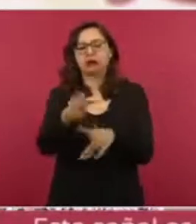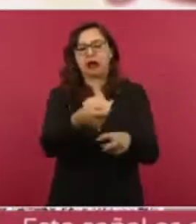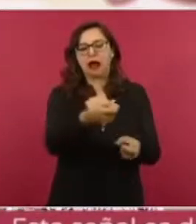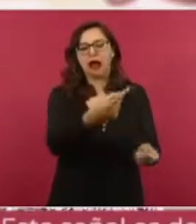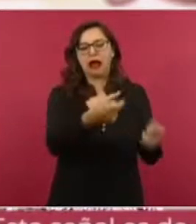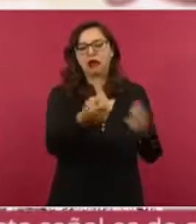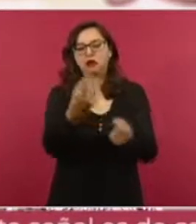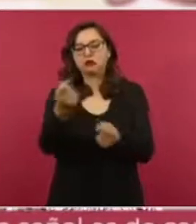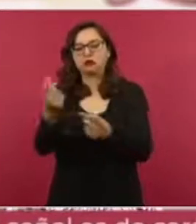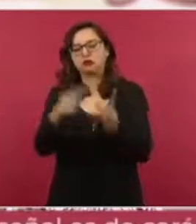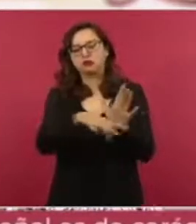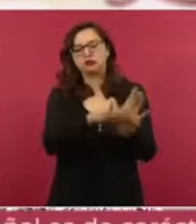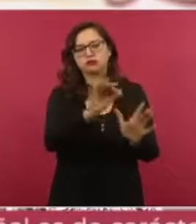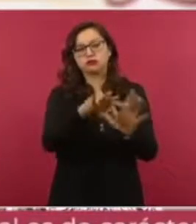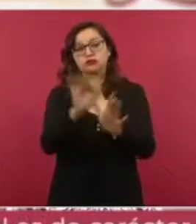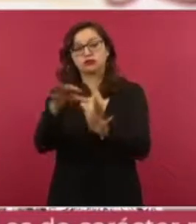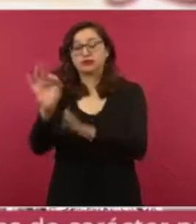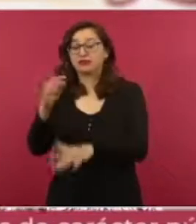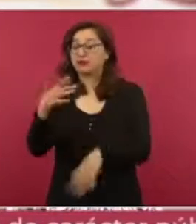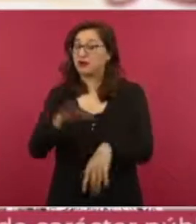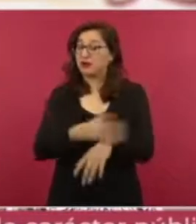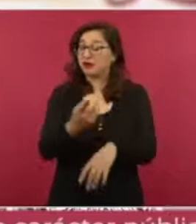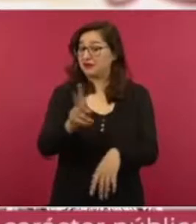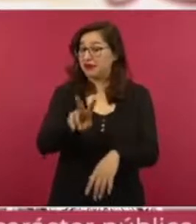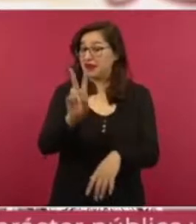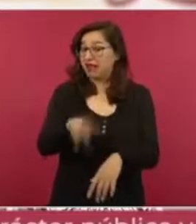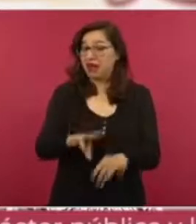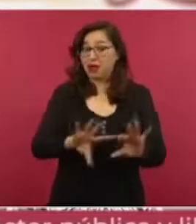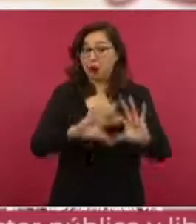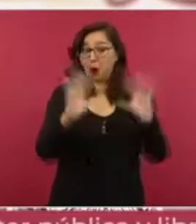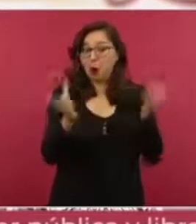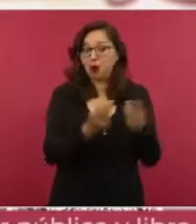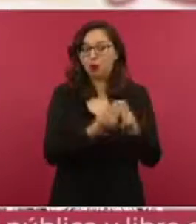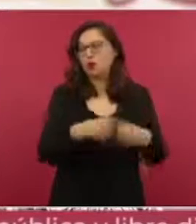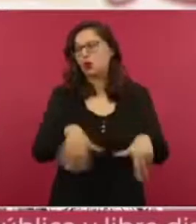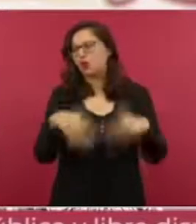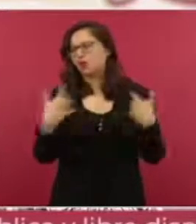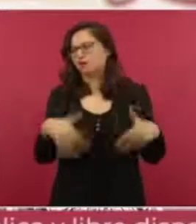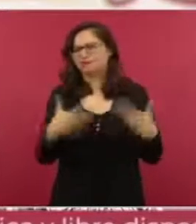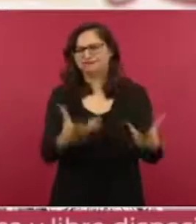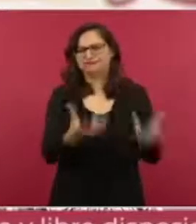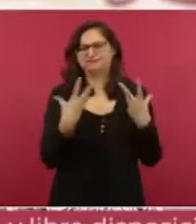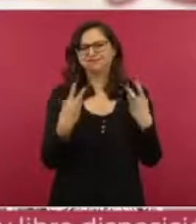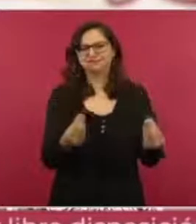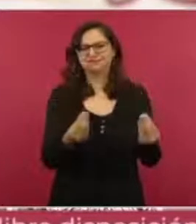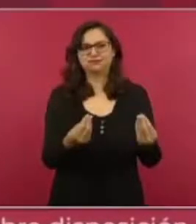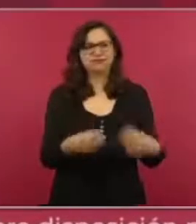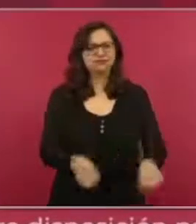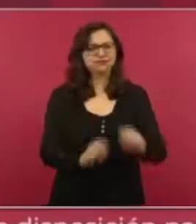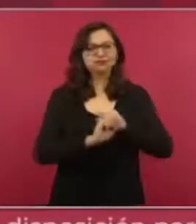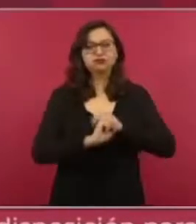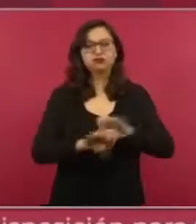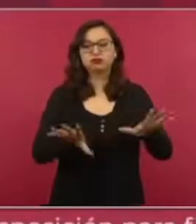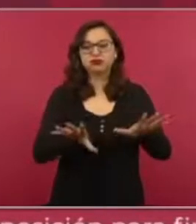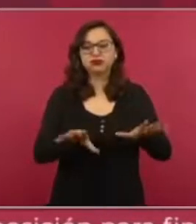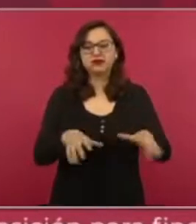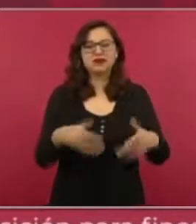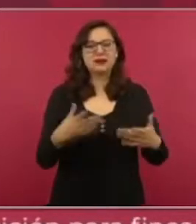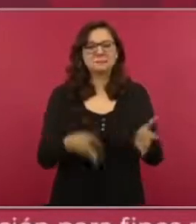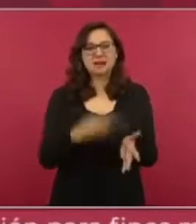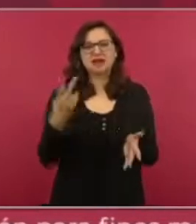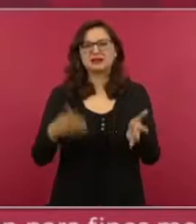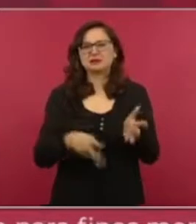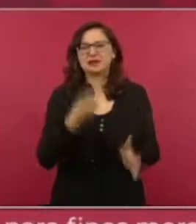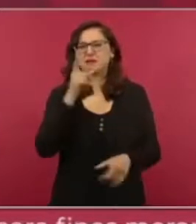es un cúmulo de mentiras, es una campaña de desprestigio